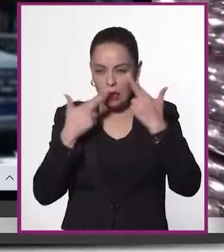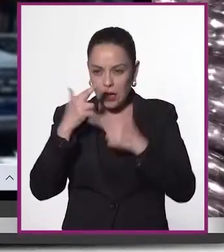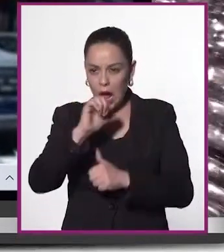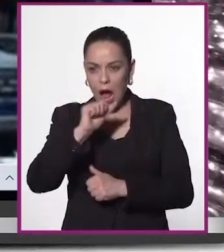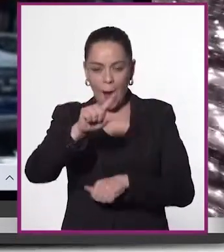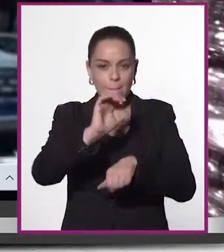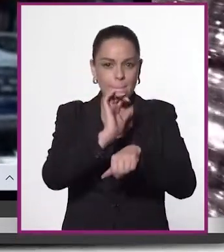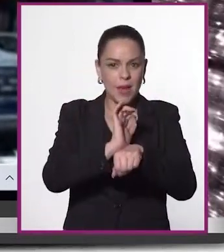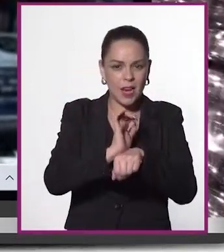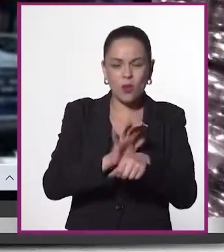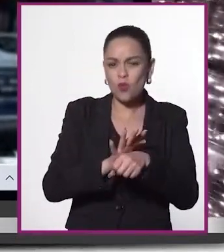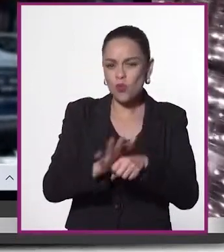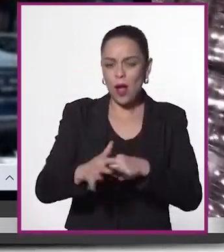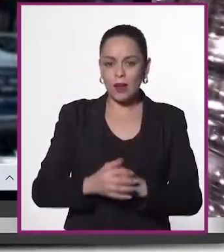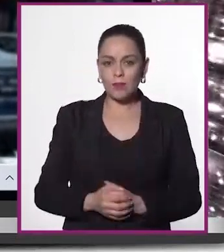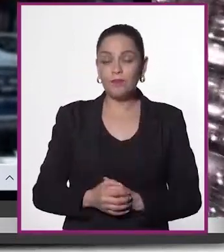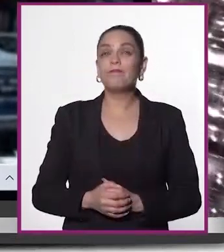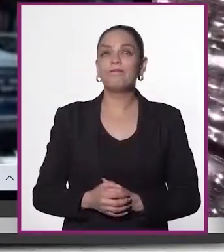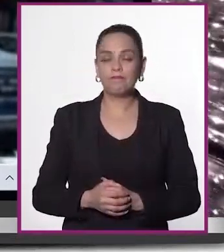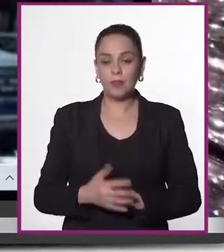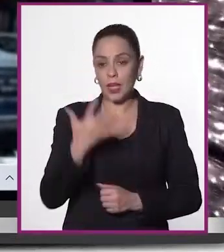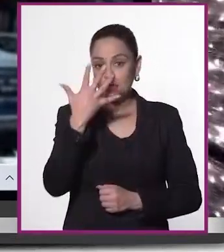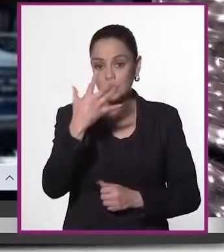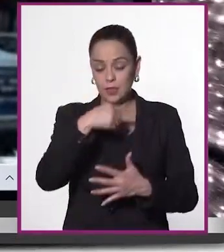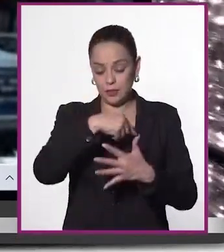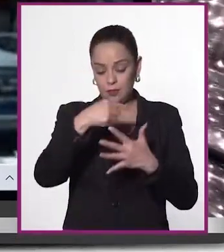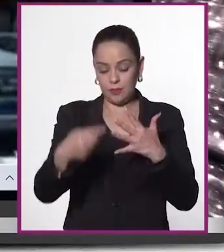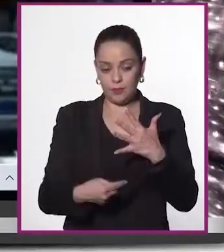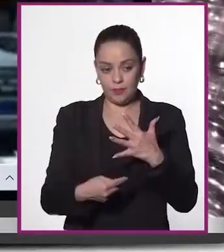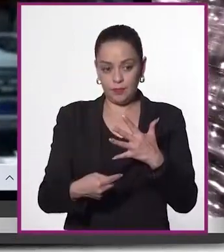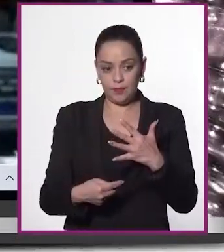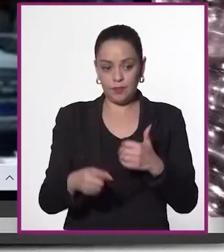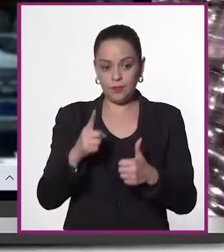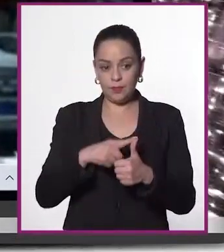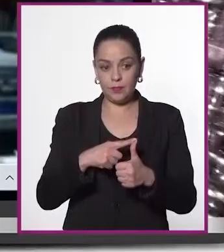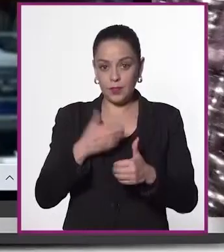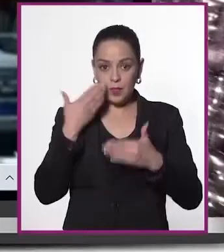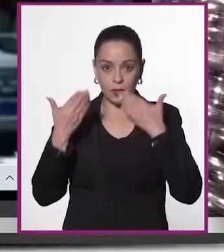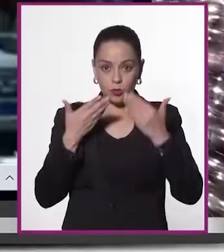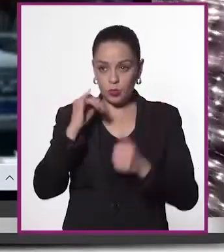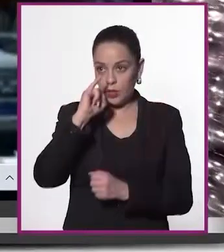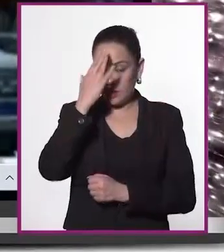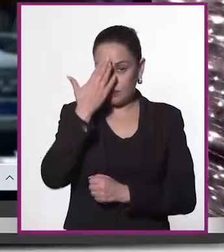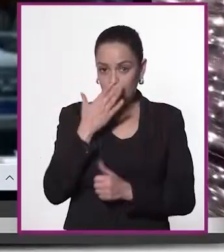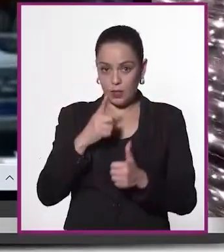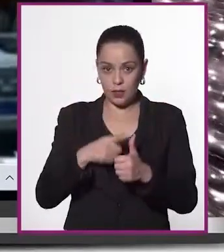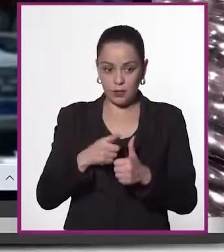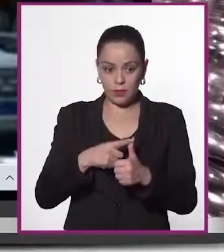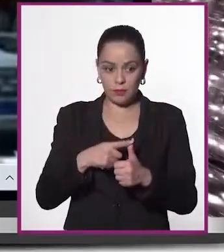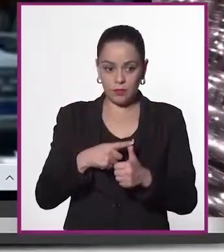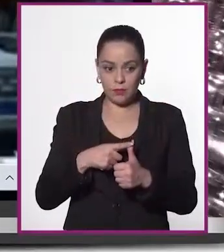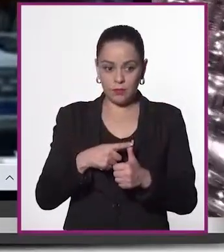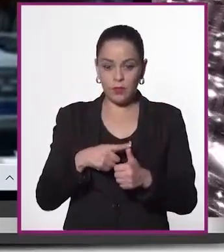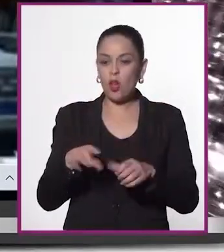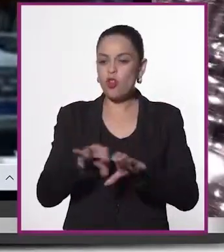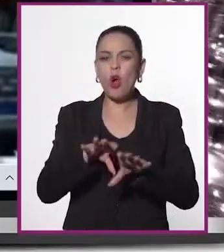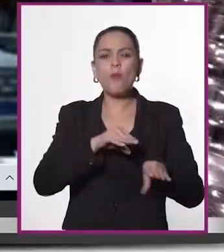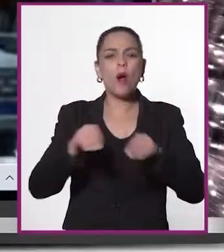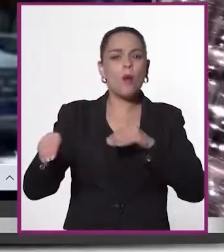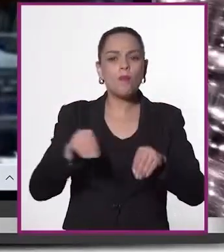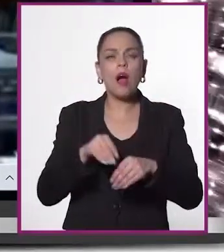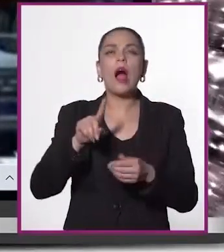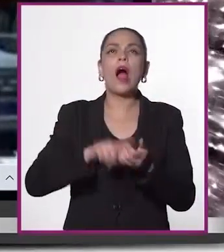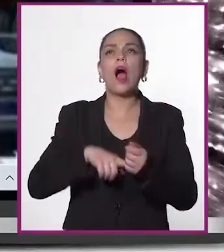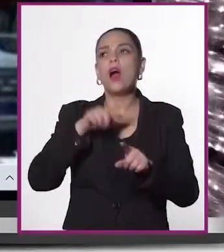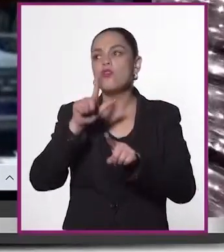más importantes para analizar una película son 5. Son el estudio de la imagen en movimiento, que incluye el color,